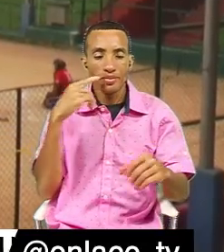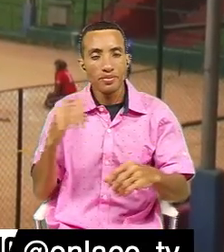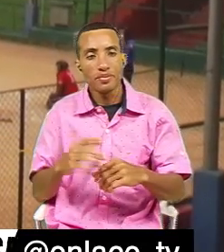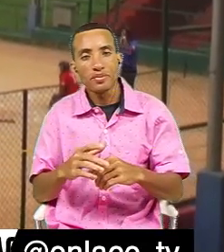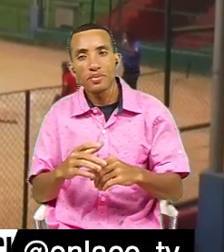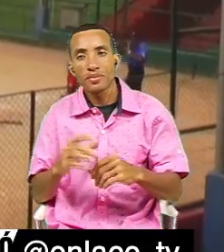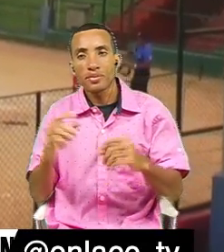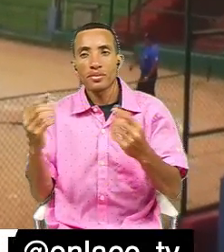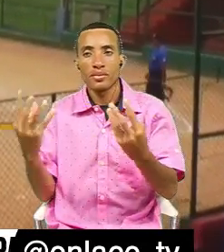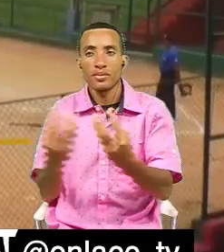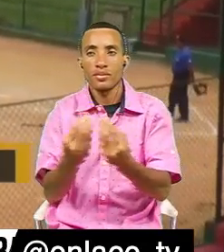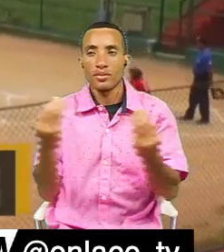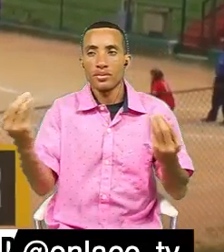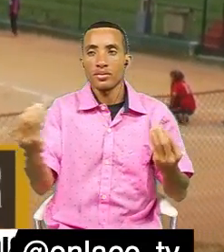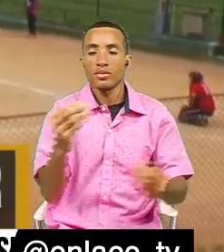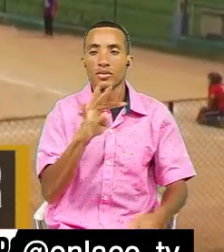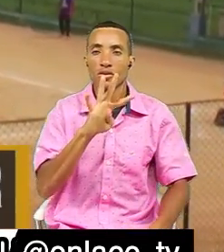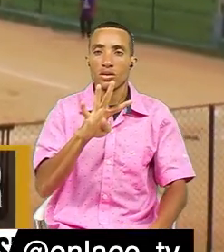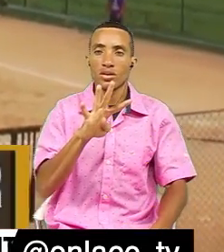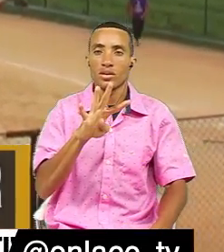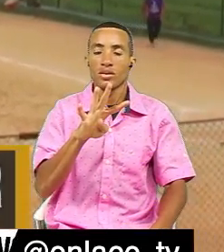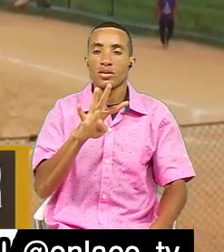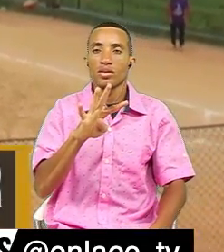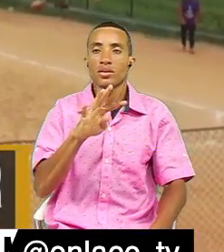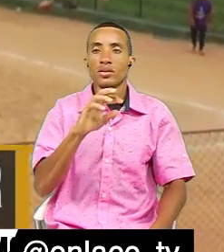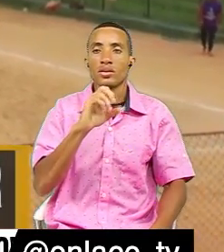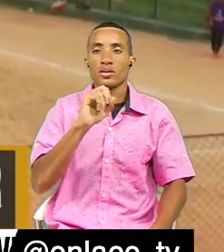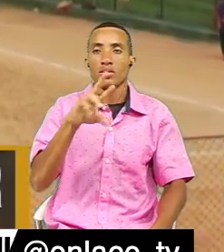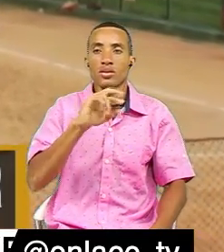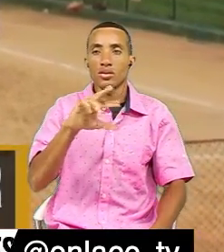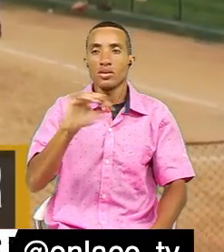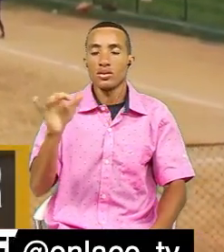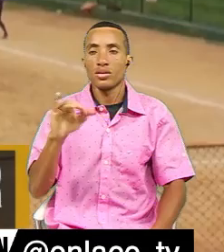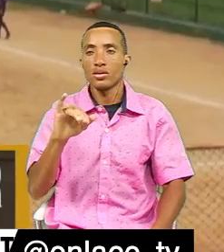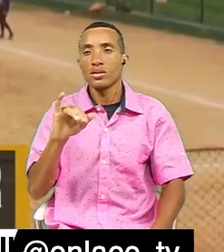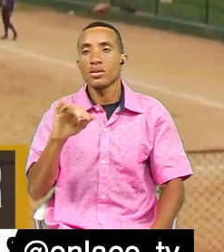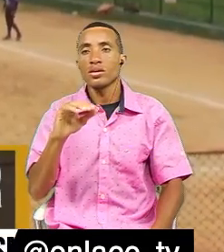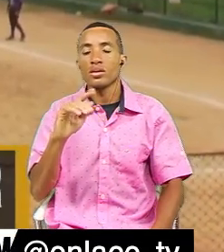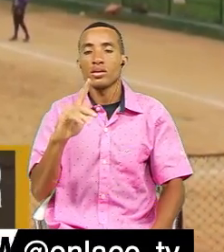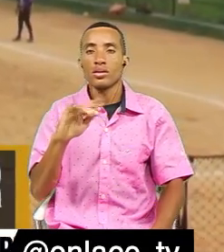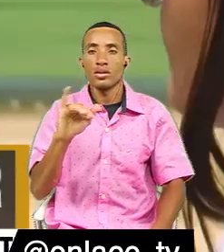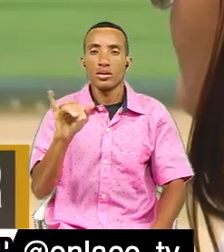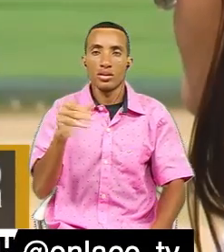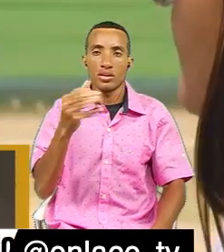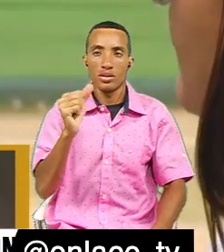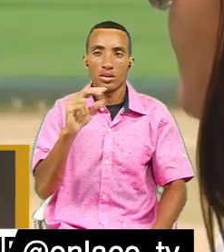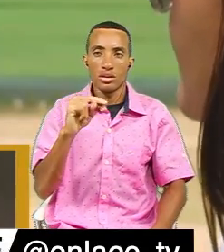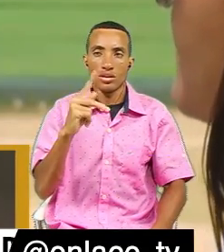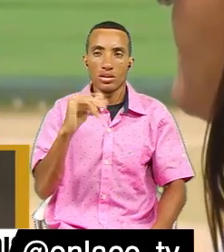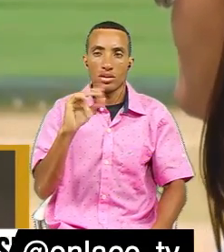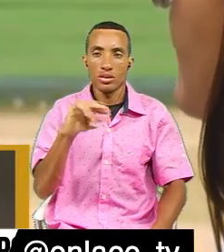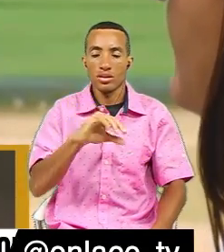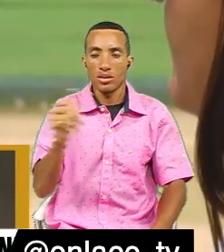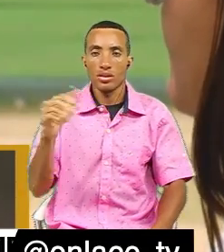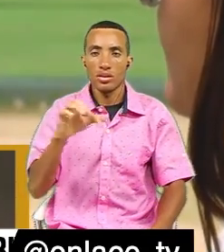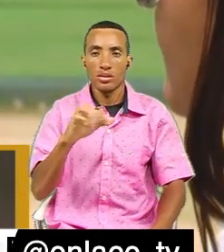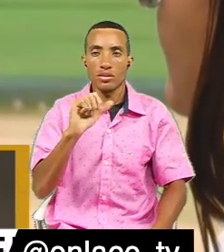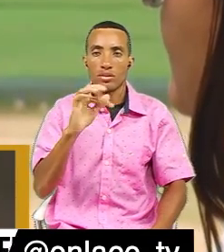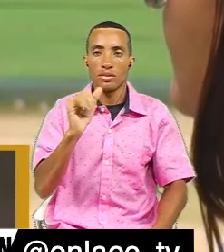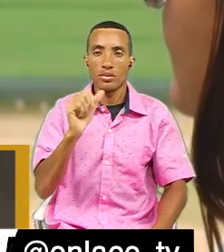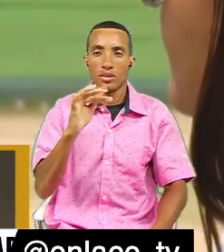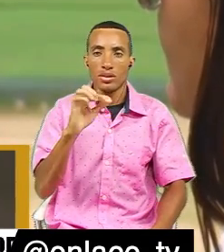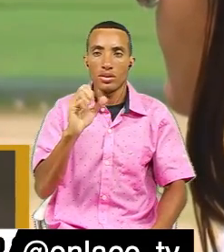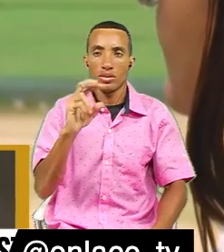cuatro equipos participantes, Gigantes Sur-Sur, Yankees, Pipatones y Rexos. No, muy contentos porque nosotros somos un equipo en